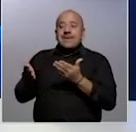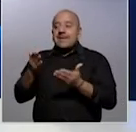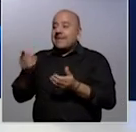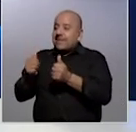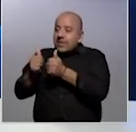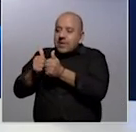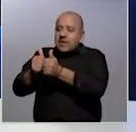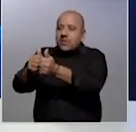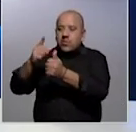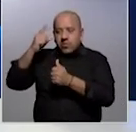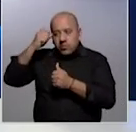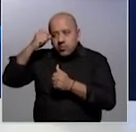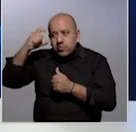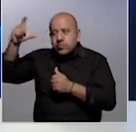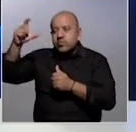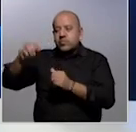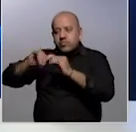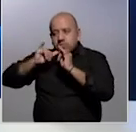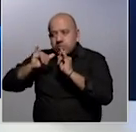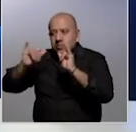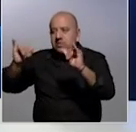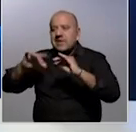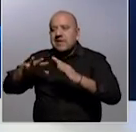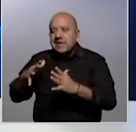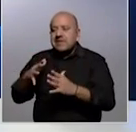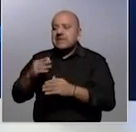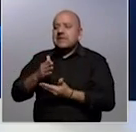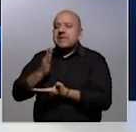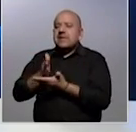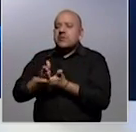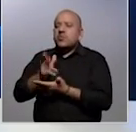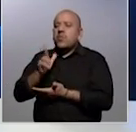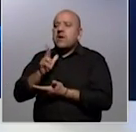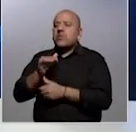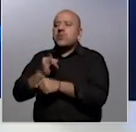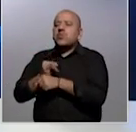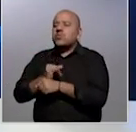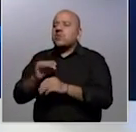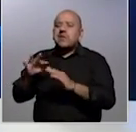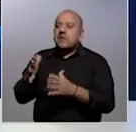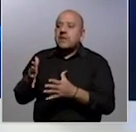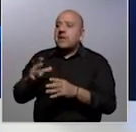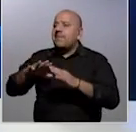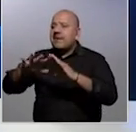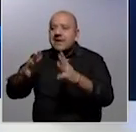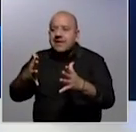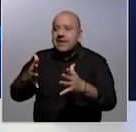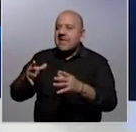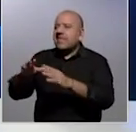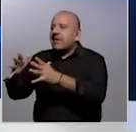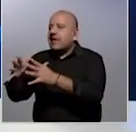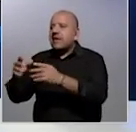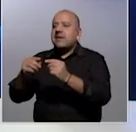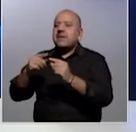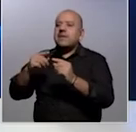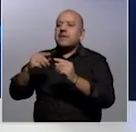fuerte un proceso de promoción de que es la institución no basta crearla hay saber para que existe para que está por